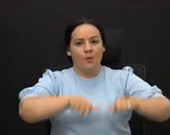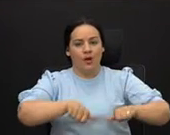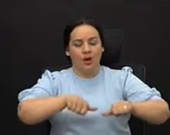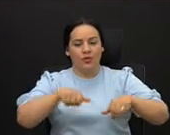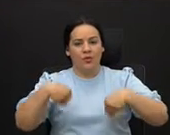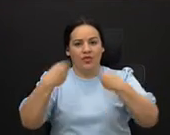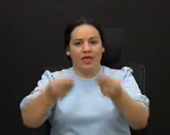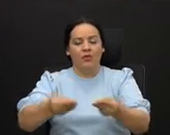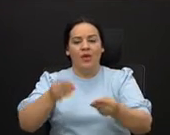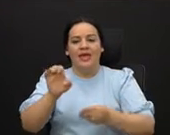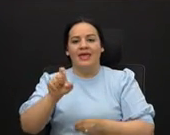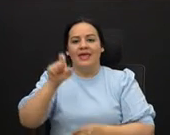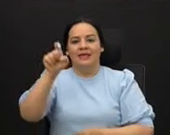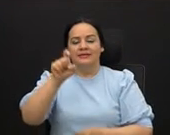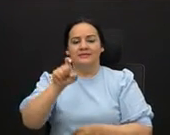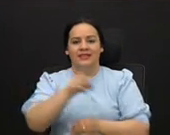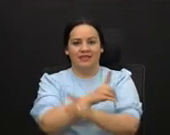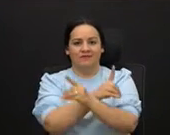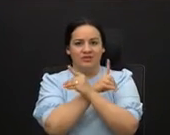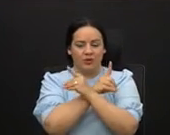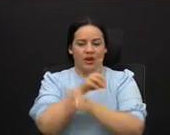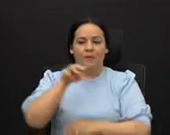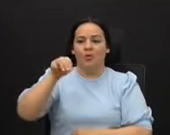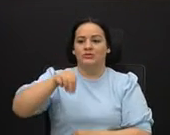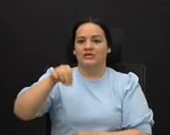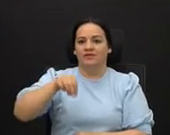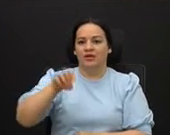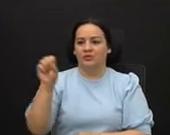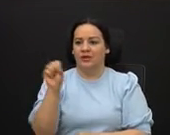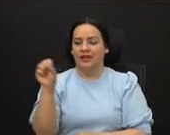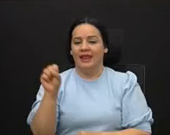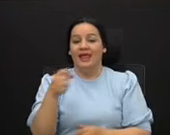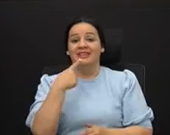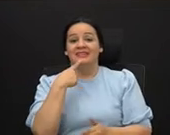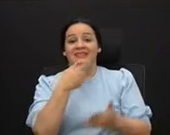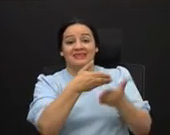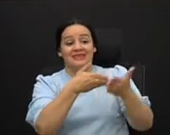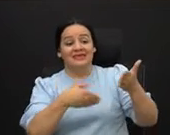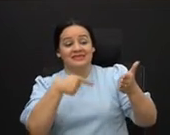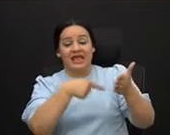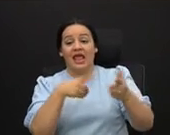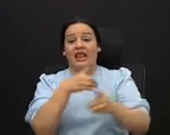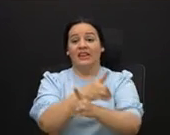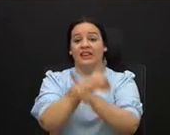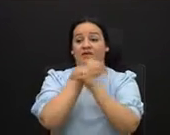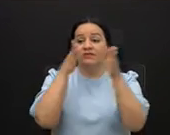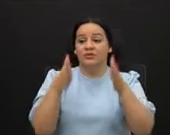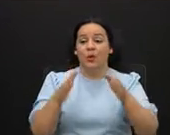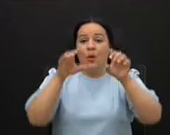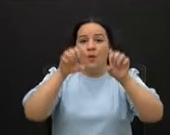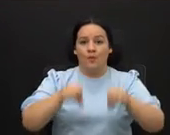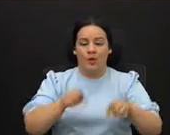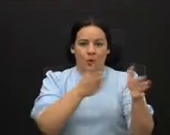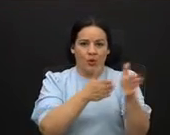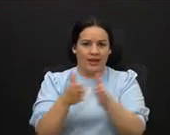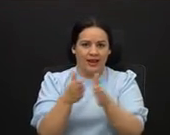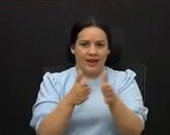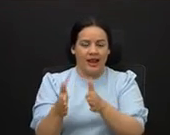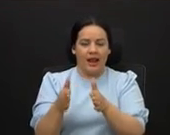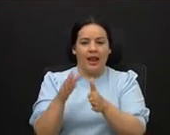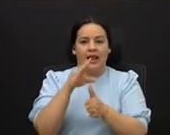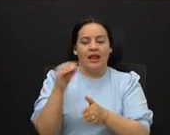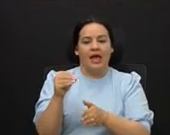exdefensora Montserrat Solano, en el cual se indica que el defensor puede ordenar la investigación que juzgue